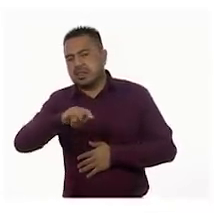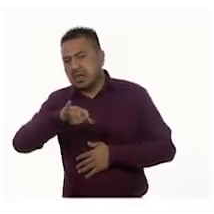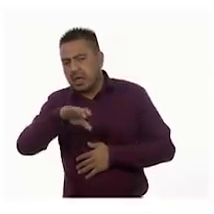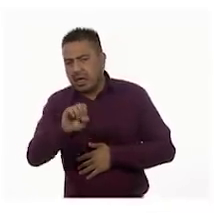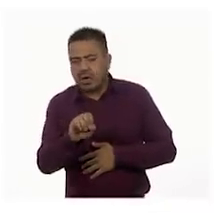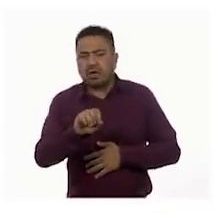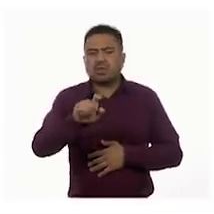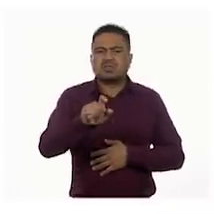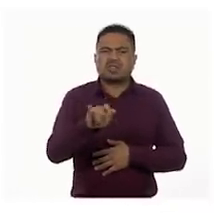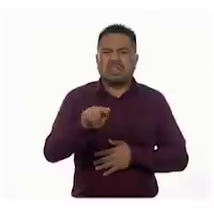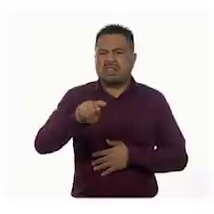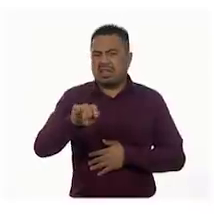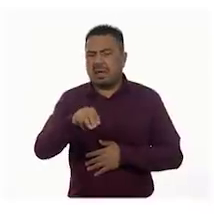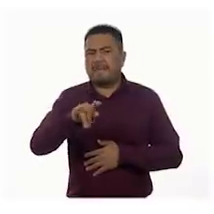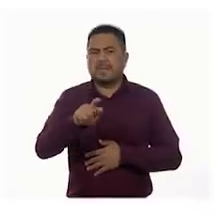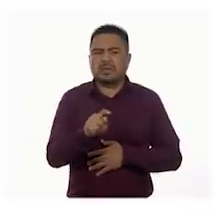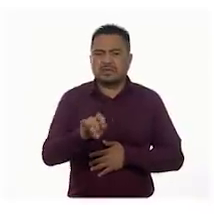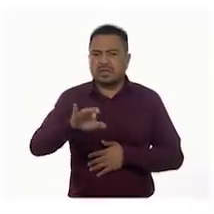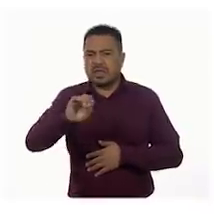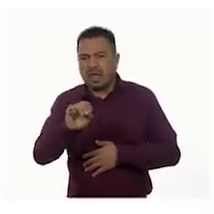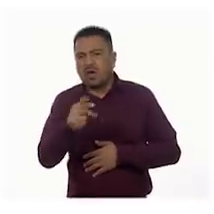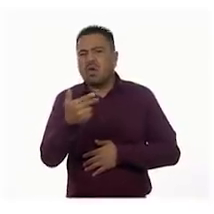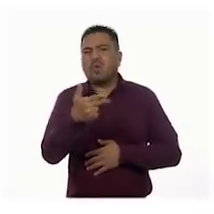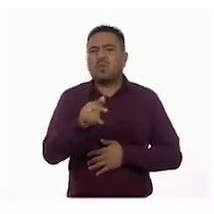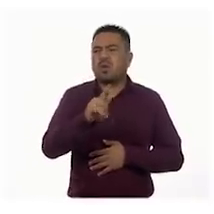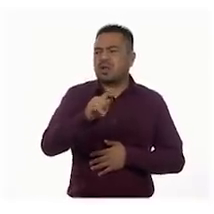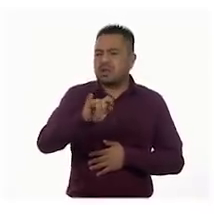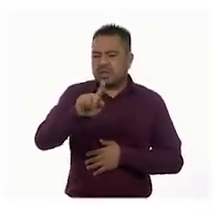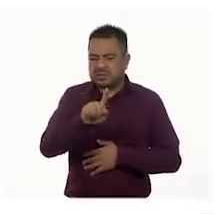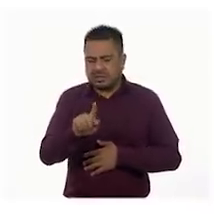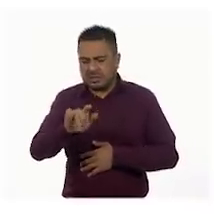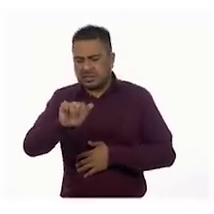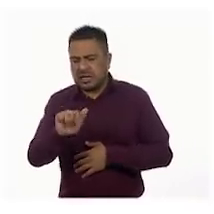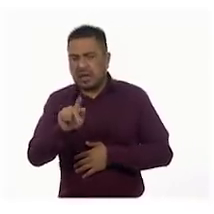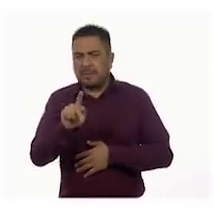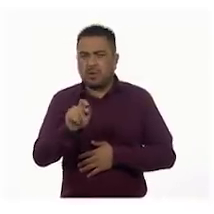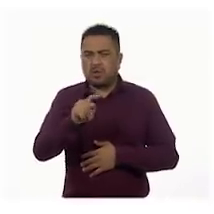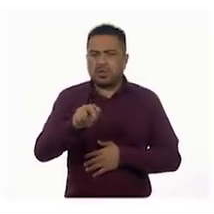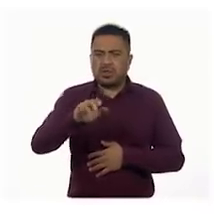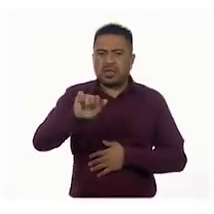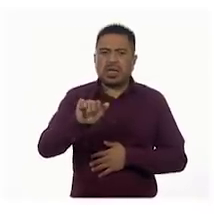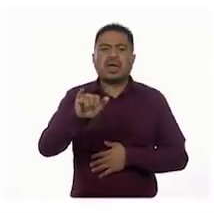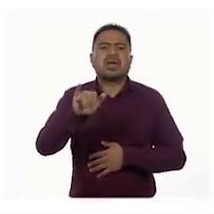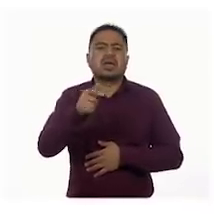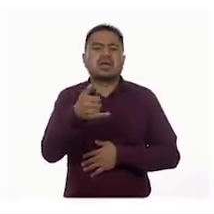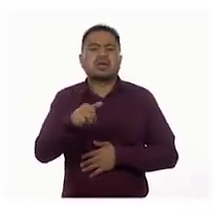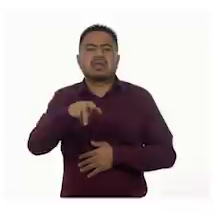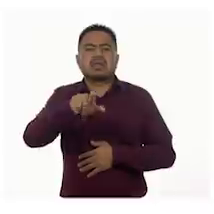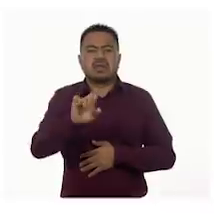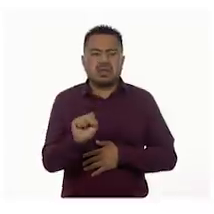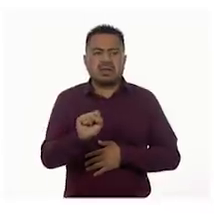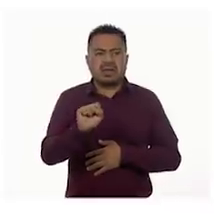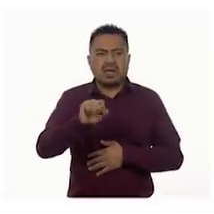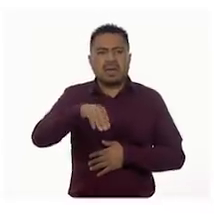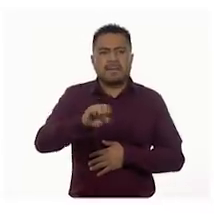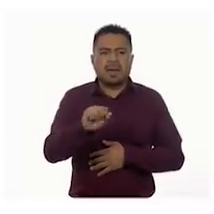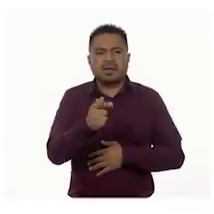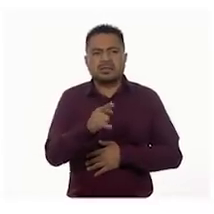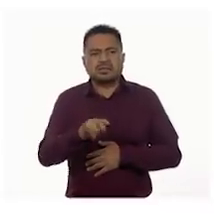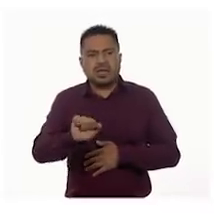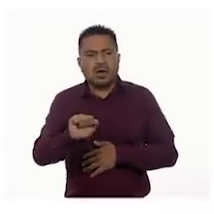matlatzinca, chatino, mixteco, cuicateo, zapoteco, triqui, otomí, chinanteco,